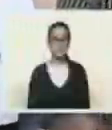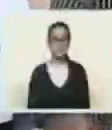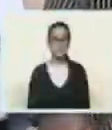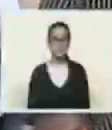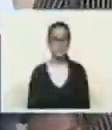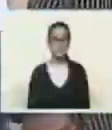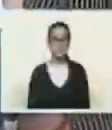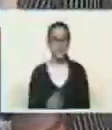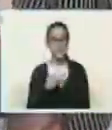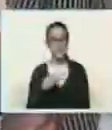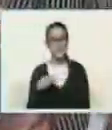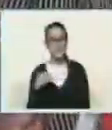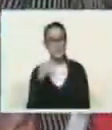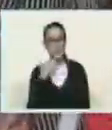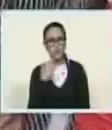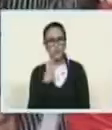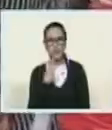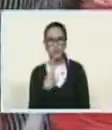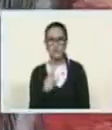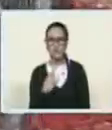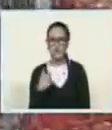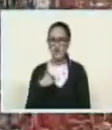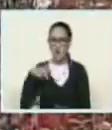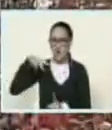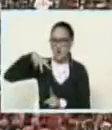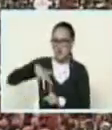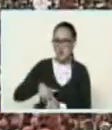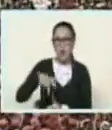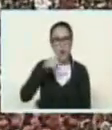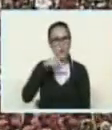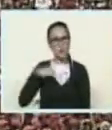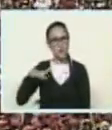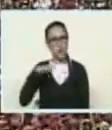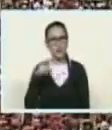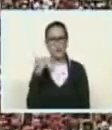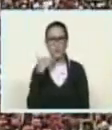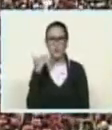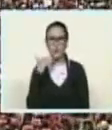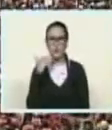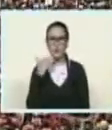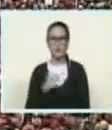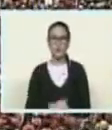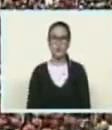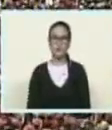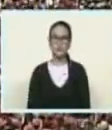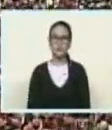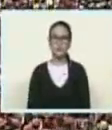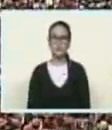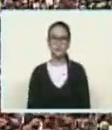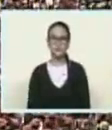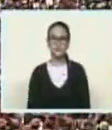Trump, que yo oprimo al pueblo de los Estados Unidos.